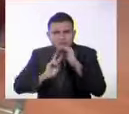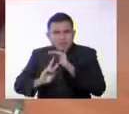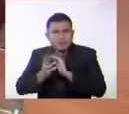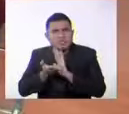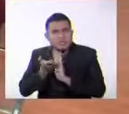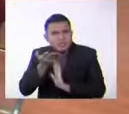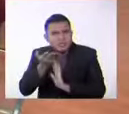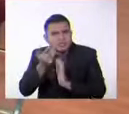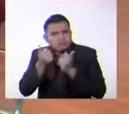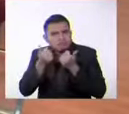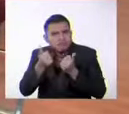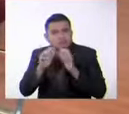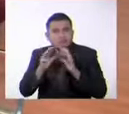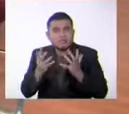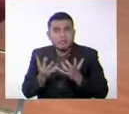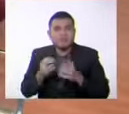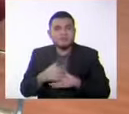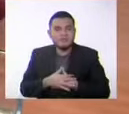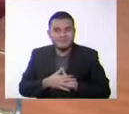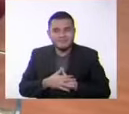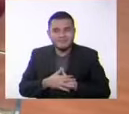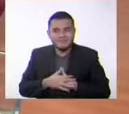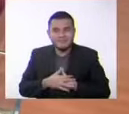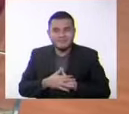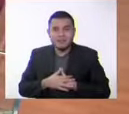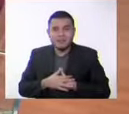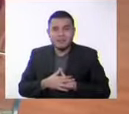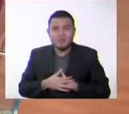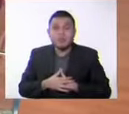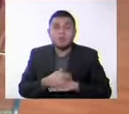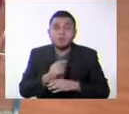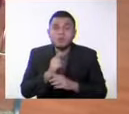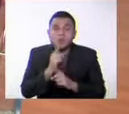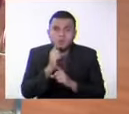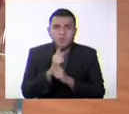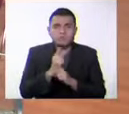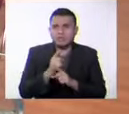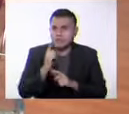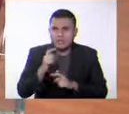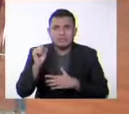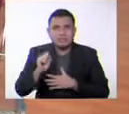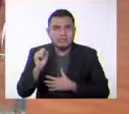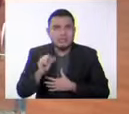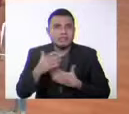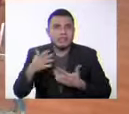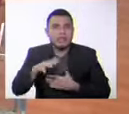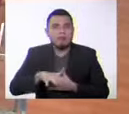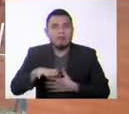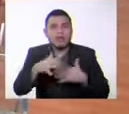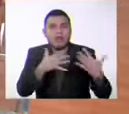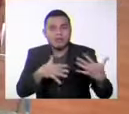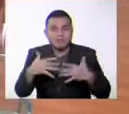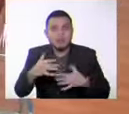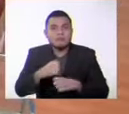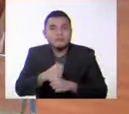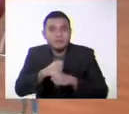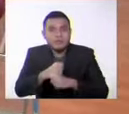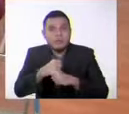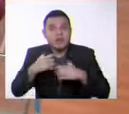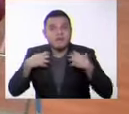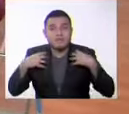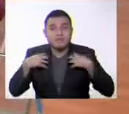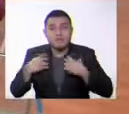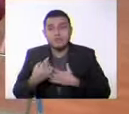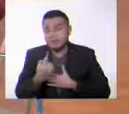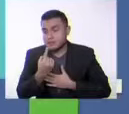sostenible del mundo en sí. Justamente es el mismo campo de acción que es garantizar la vida del ser